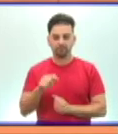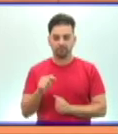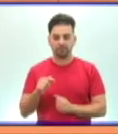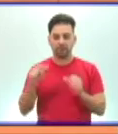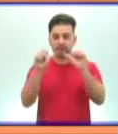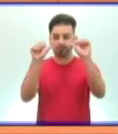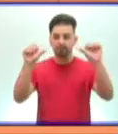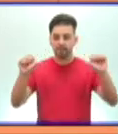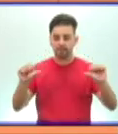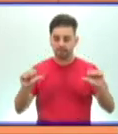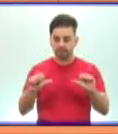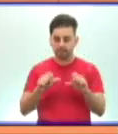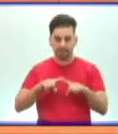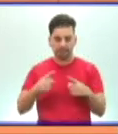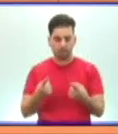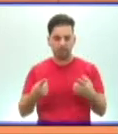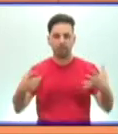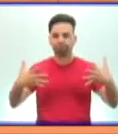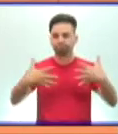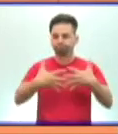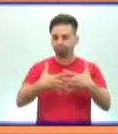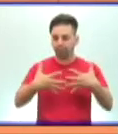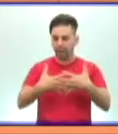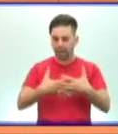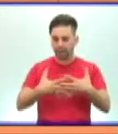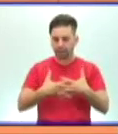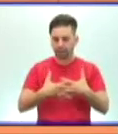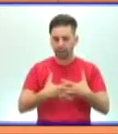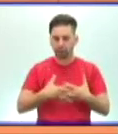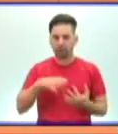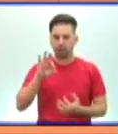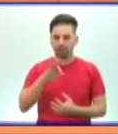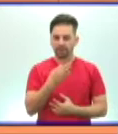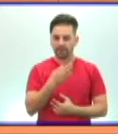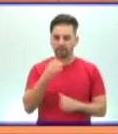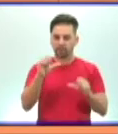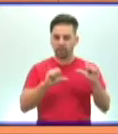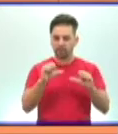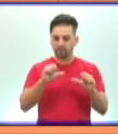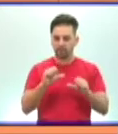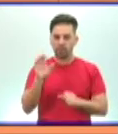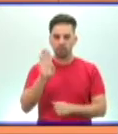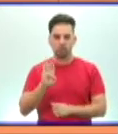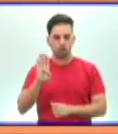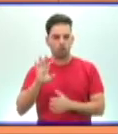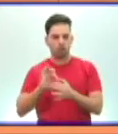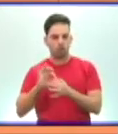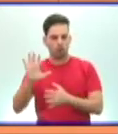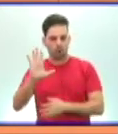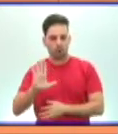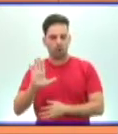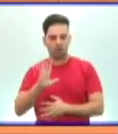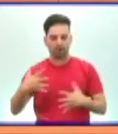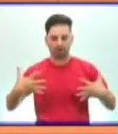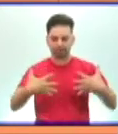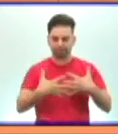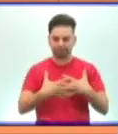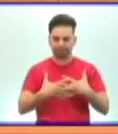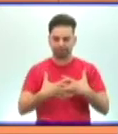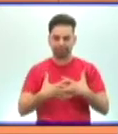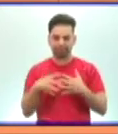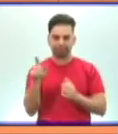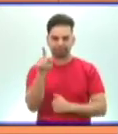que hay una relación estrecha entre cada uno de estos procesos físicos, químicos, biológicos y geográficos